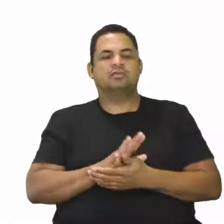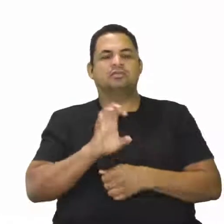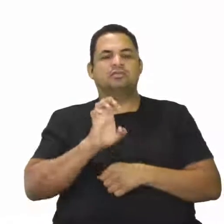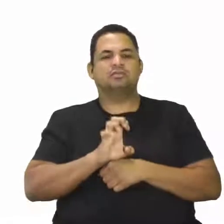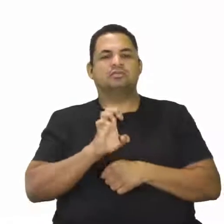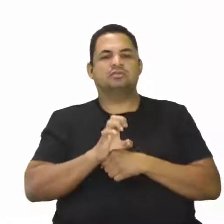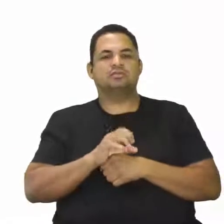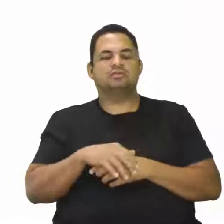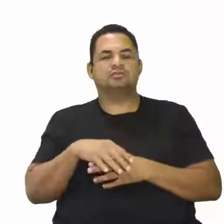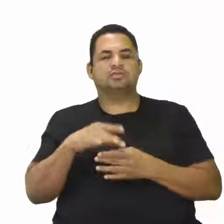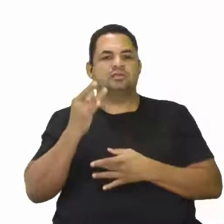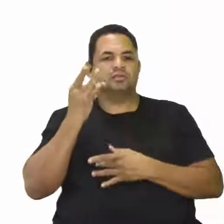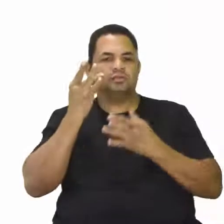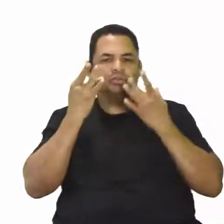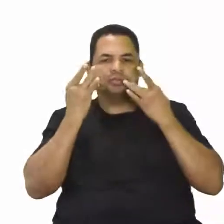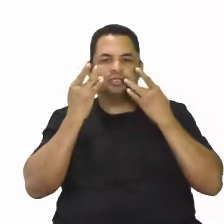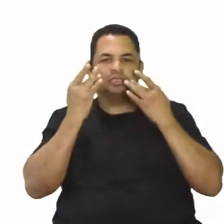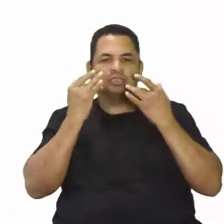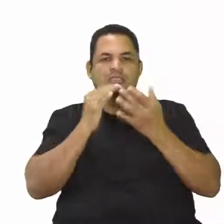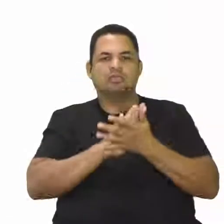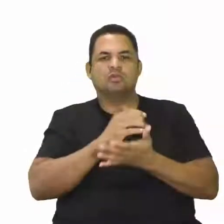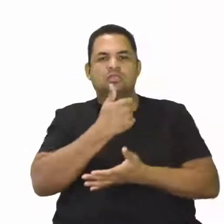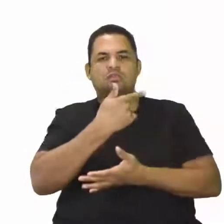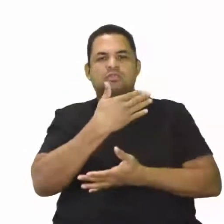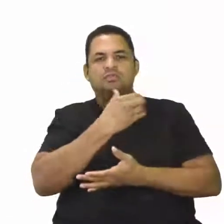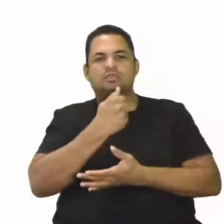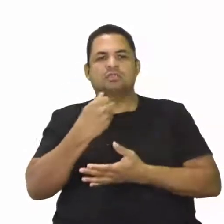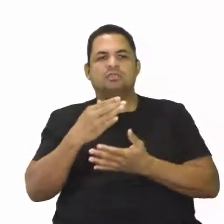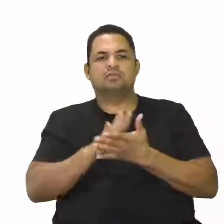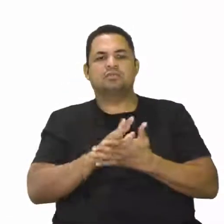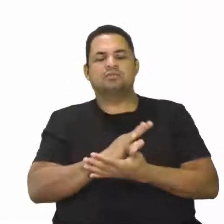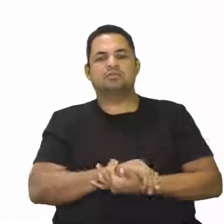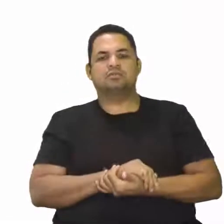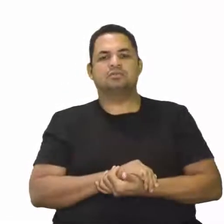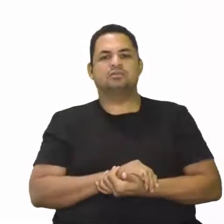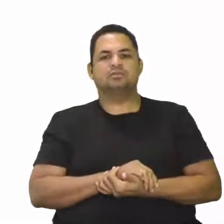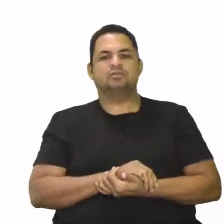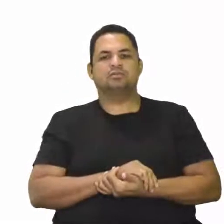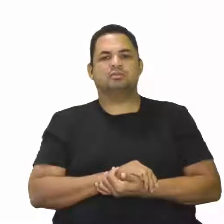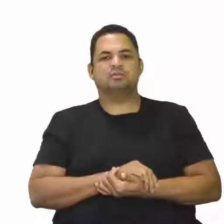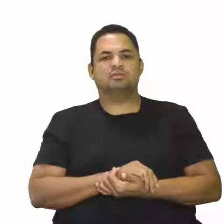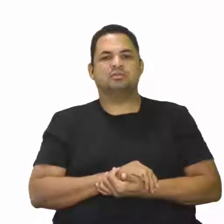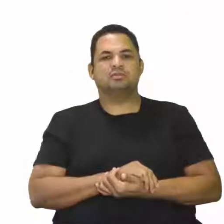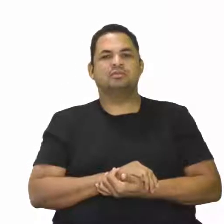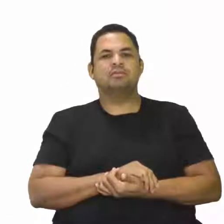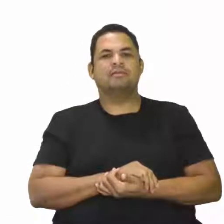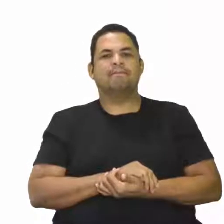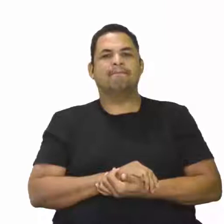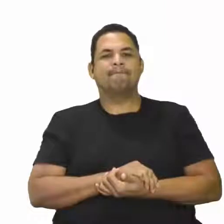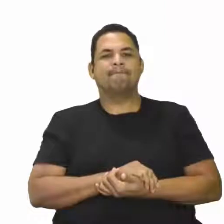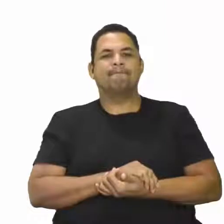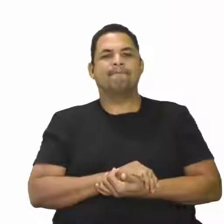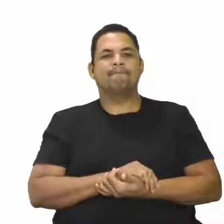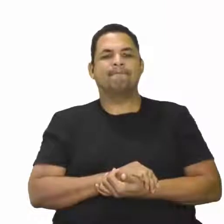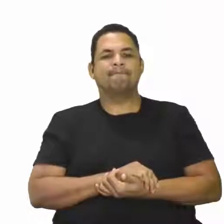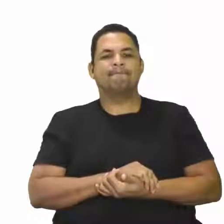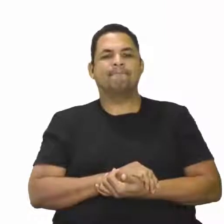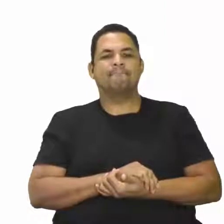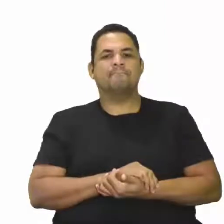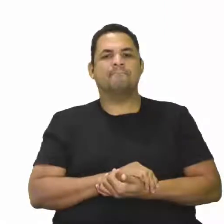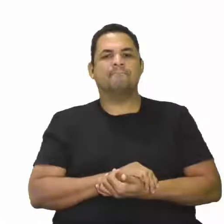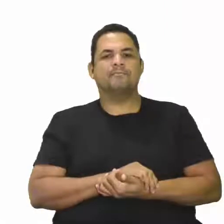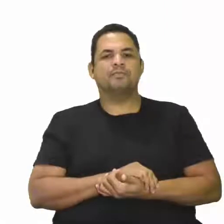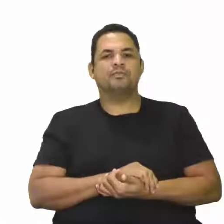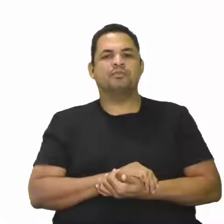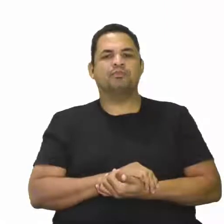de 2014. La pianista que dança sobre la música. Yuha